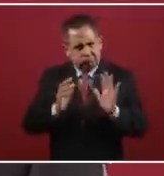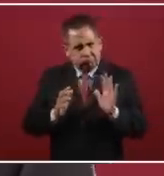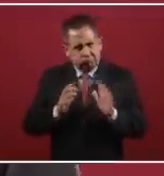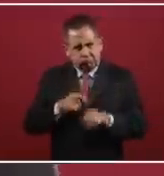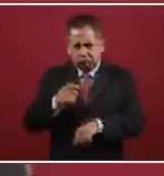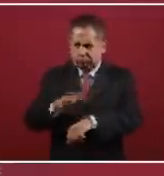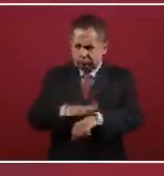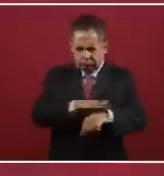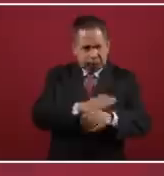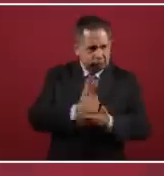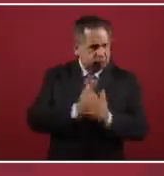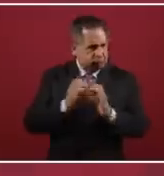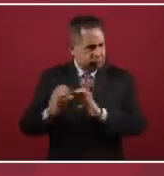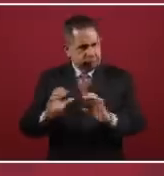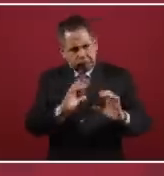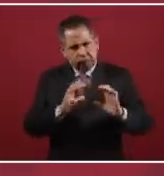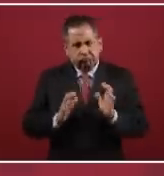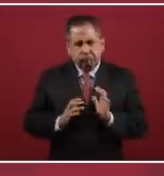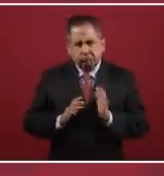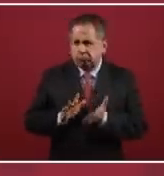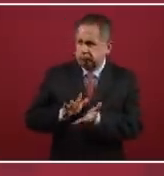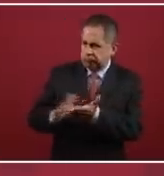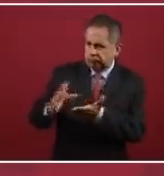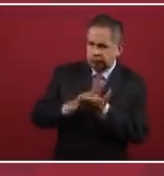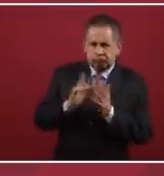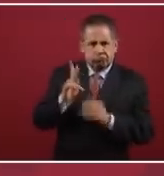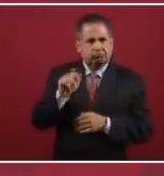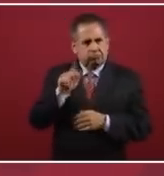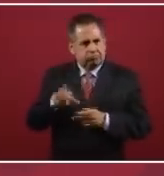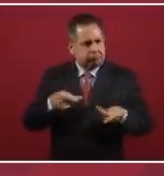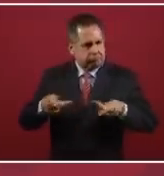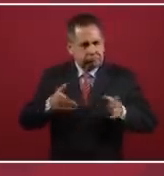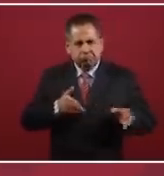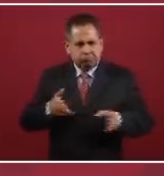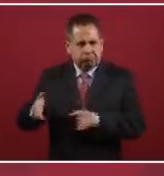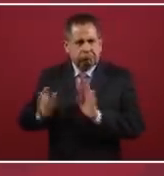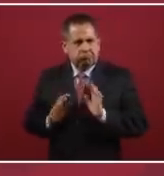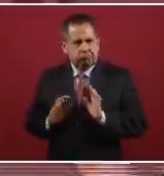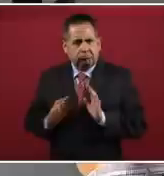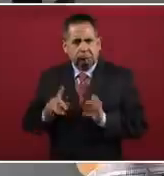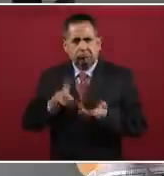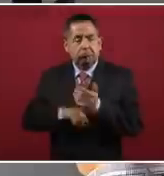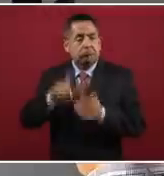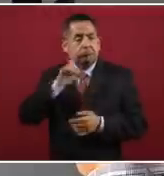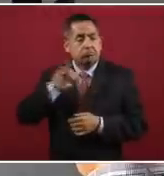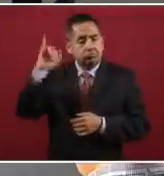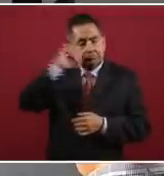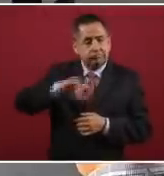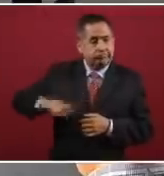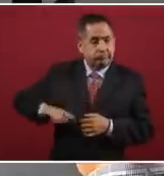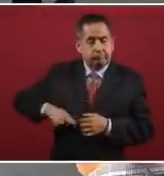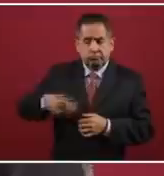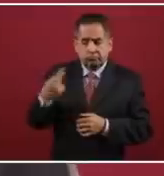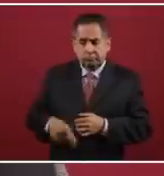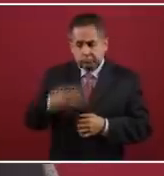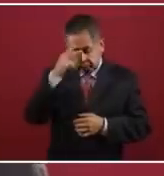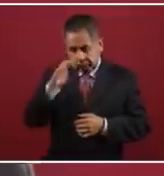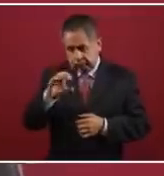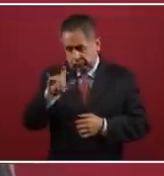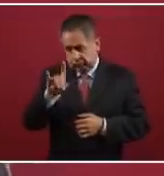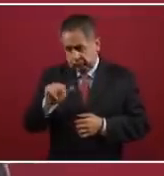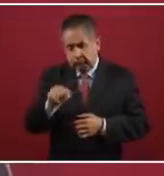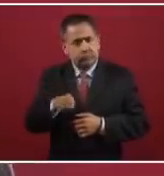Invito a que se apoye un plan que tiene la jefa de gobierno para